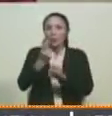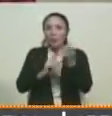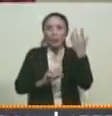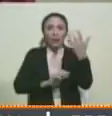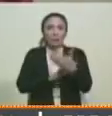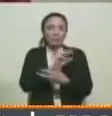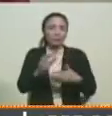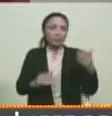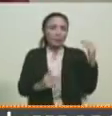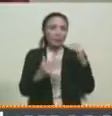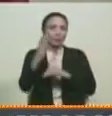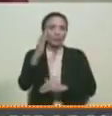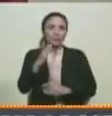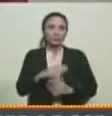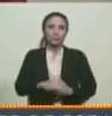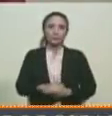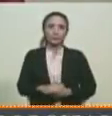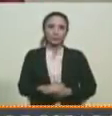pueblo.